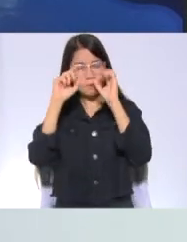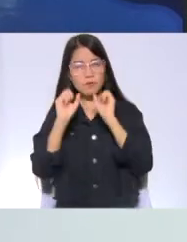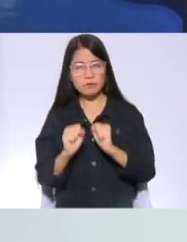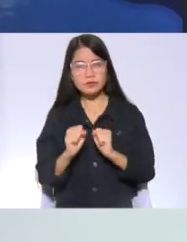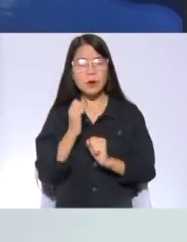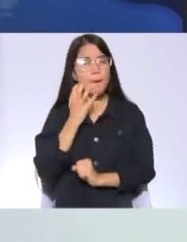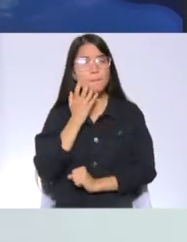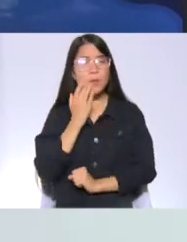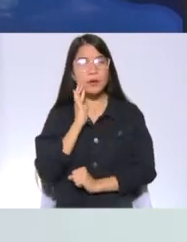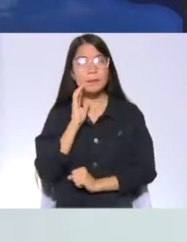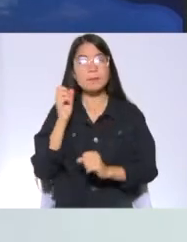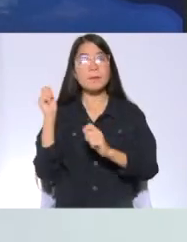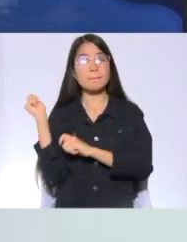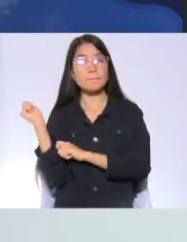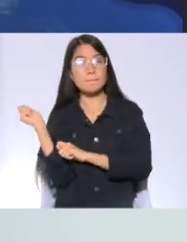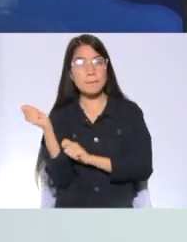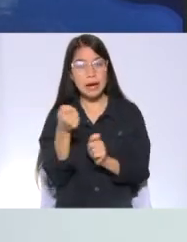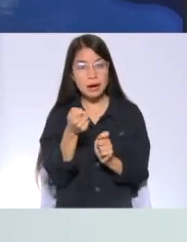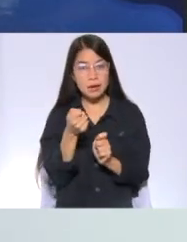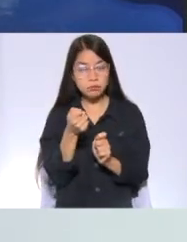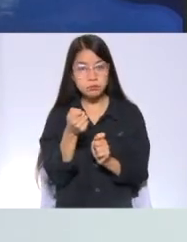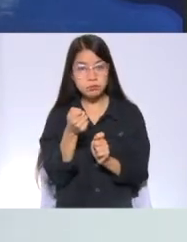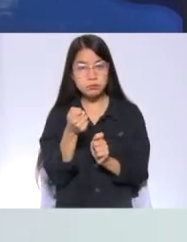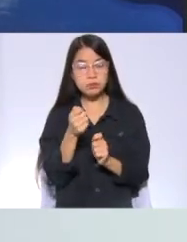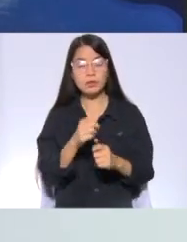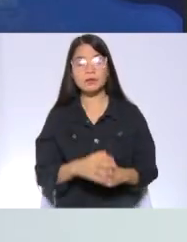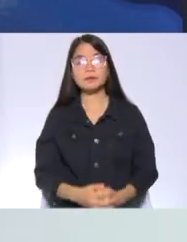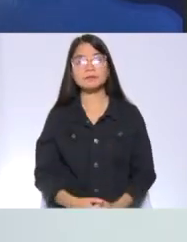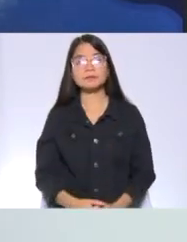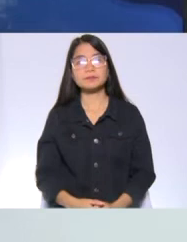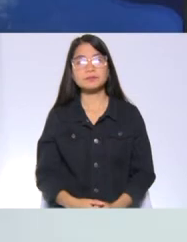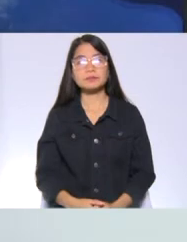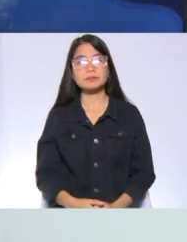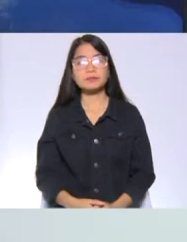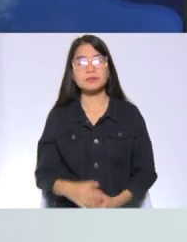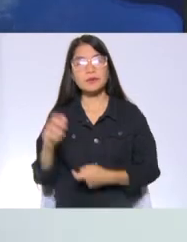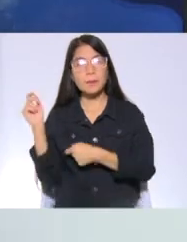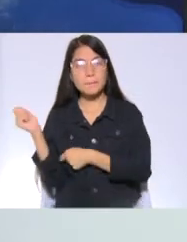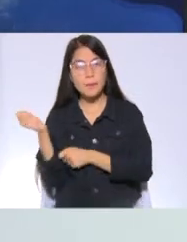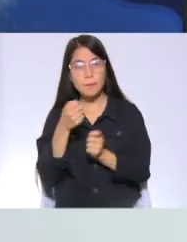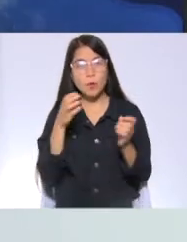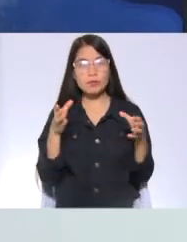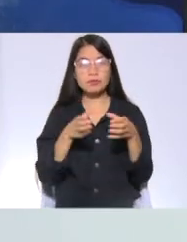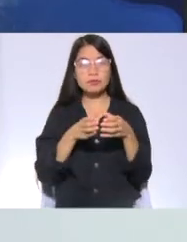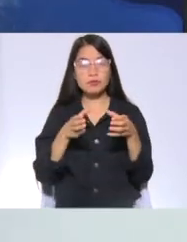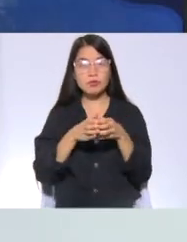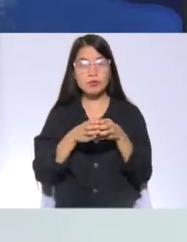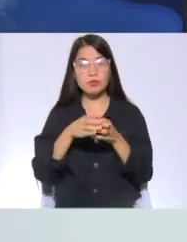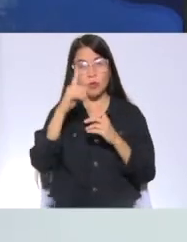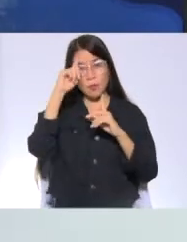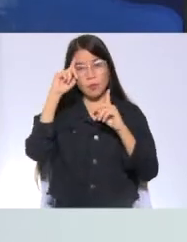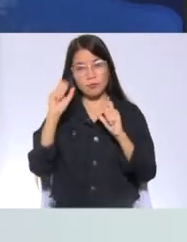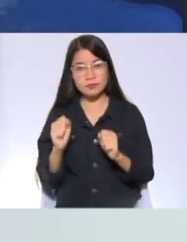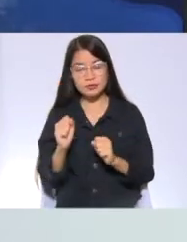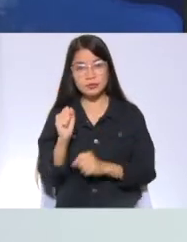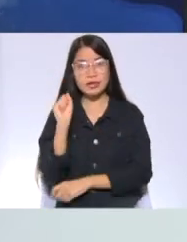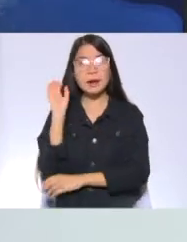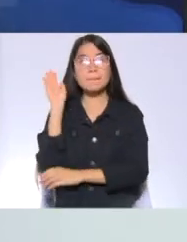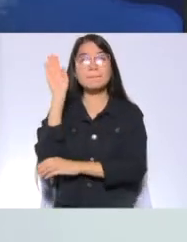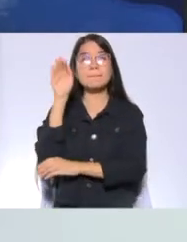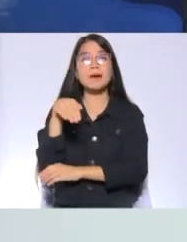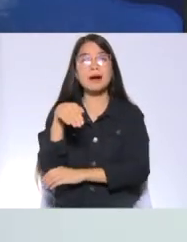manera profesional? El béisbol, el béisbol de las grandes ligas, el béisbol de las ligas profesionales de Venezuela, el baloncesto de las ligas